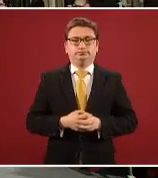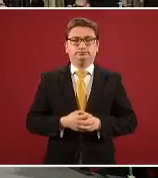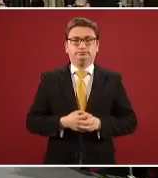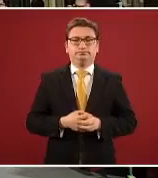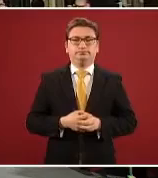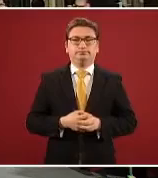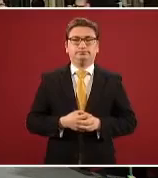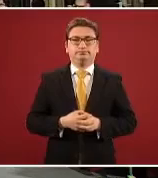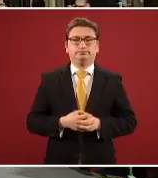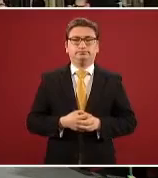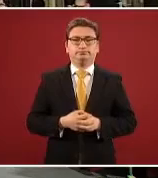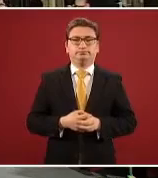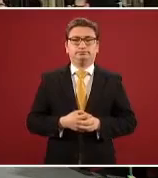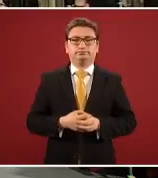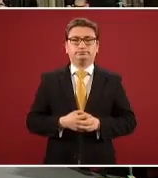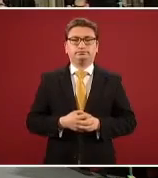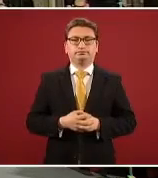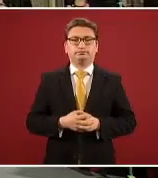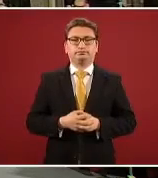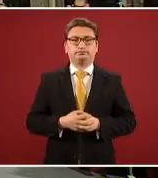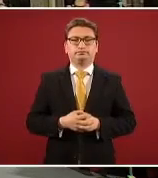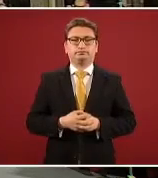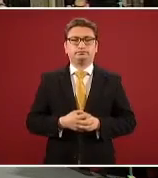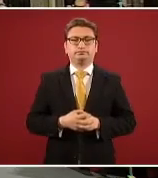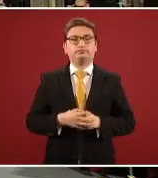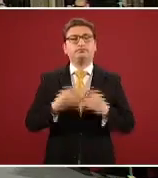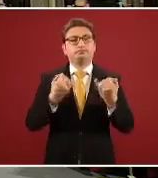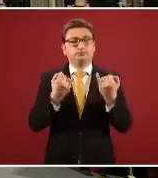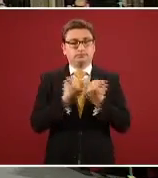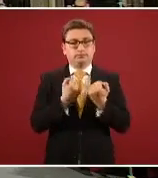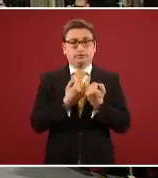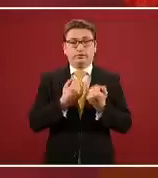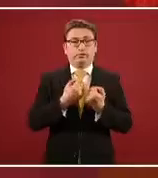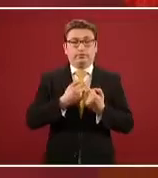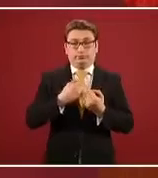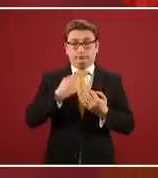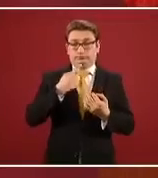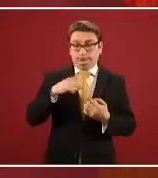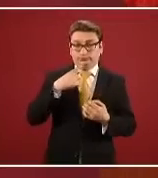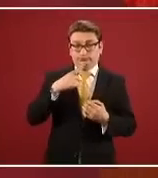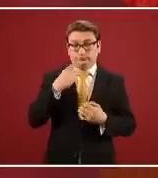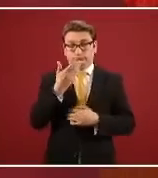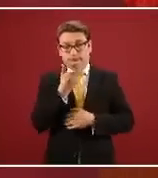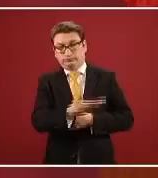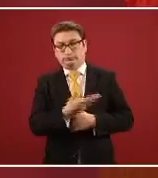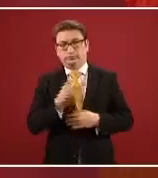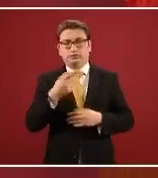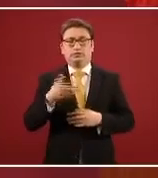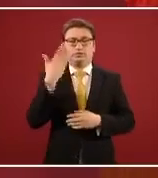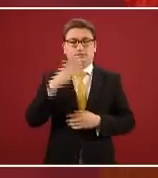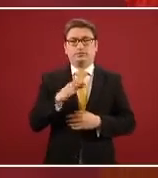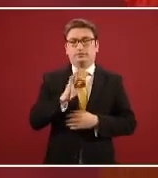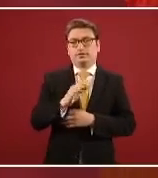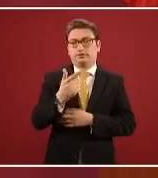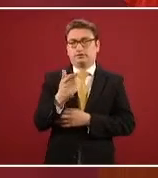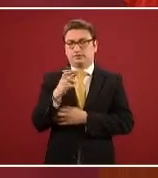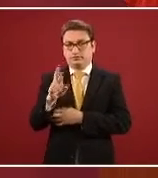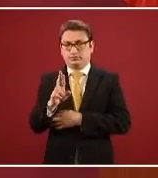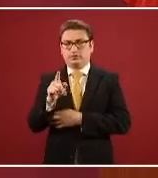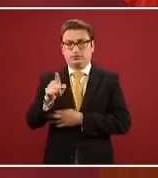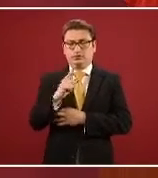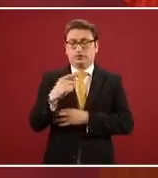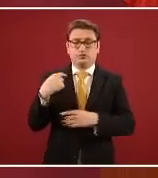lado, adelante, por favor. Por otro lado, tenemos el mayor número de reportes de petición que ha hecho la Fiscalía General de la República